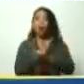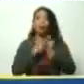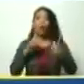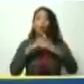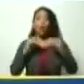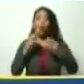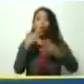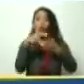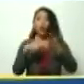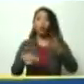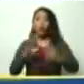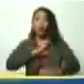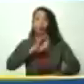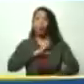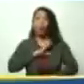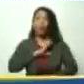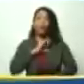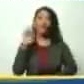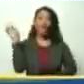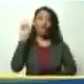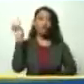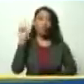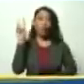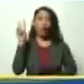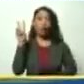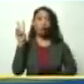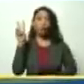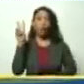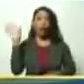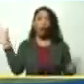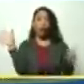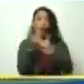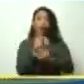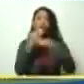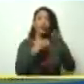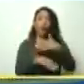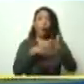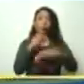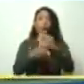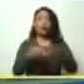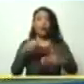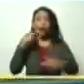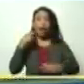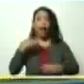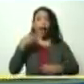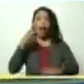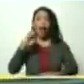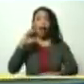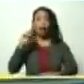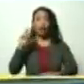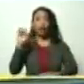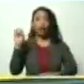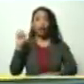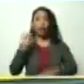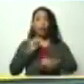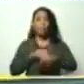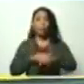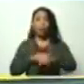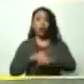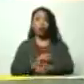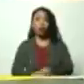los recursos y para lograr algo que vamos a lograr Héctor más temprano que tarde